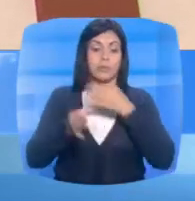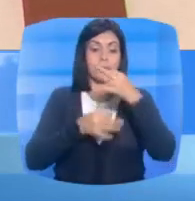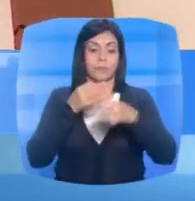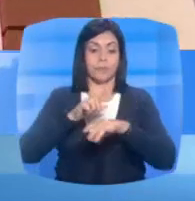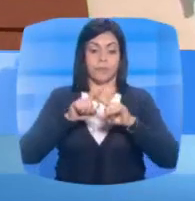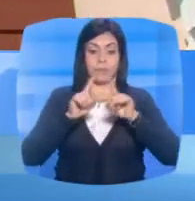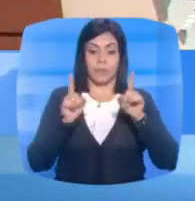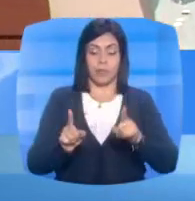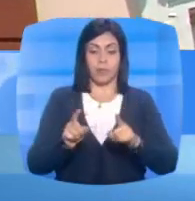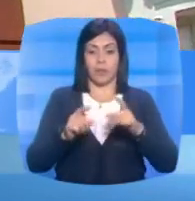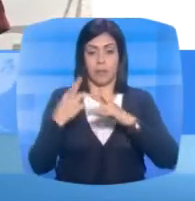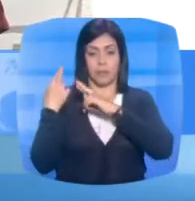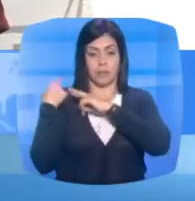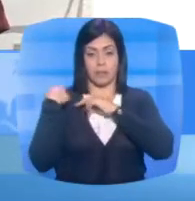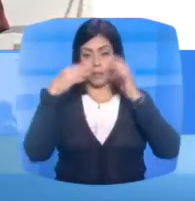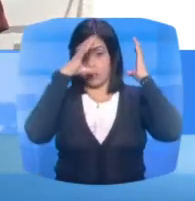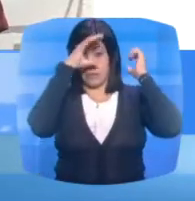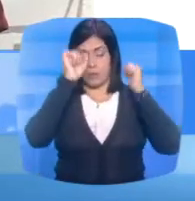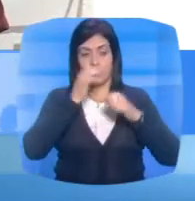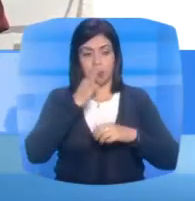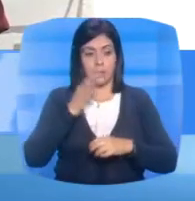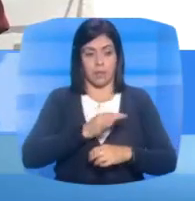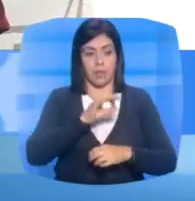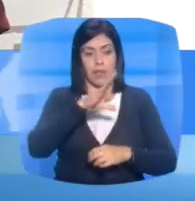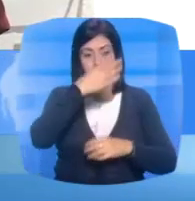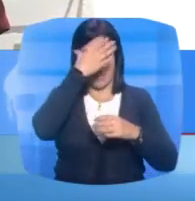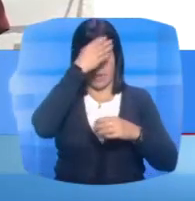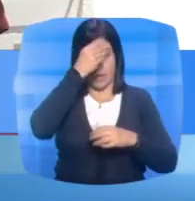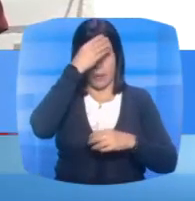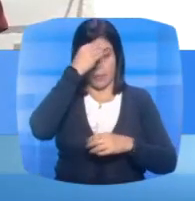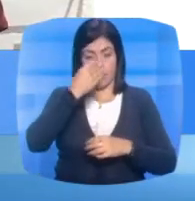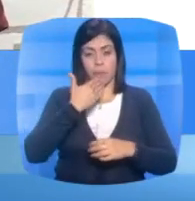Por otro lado, el diplomático confirmó que Edmundo González